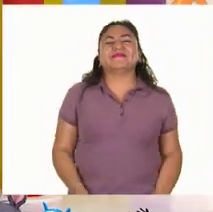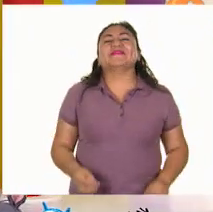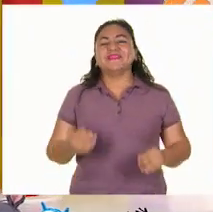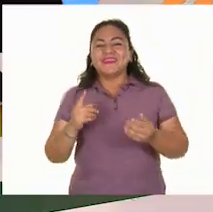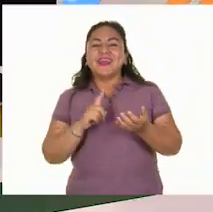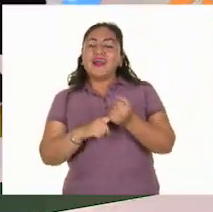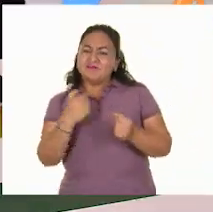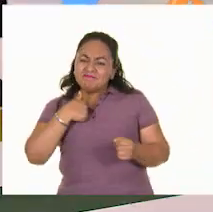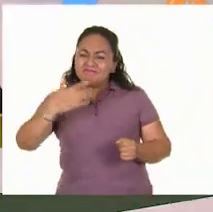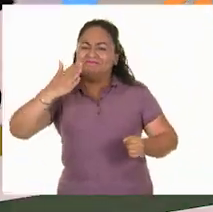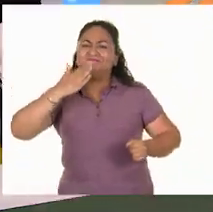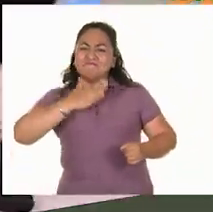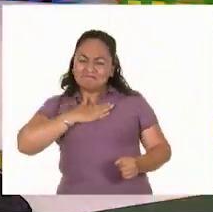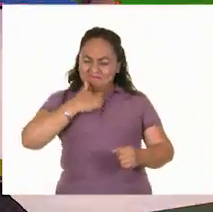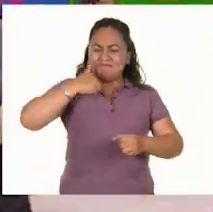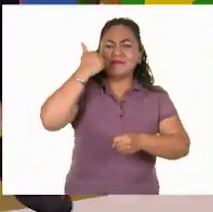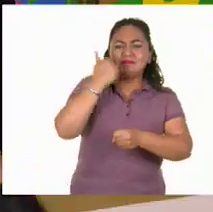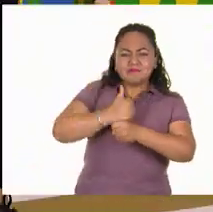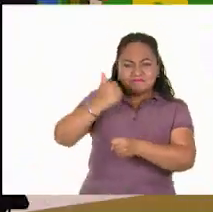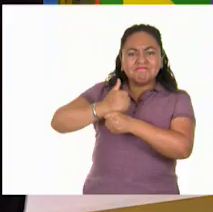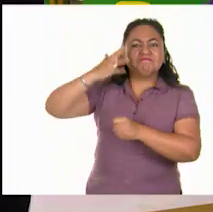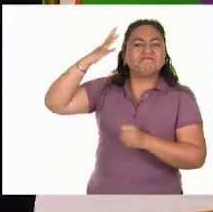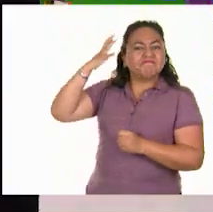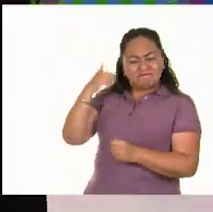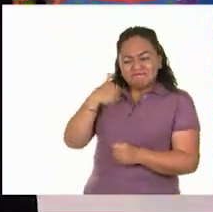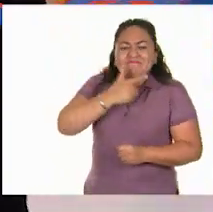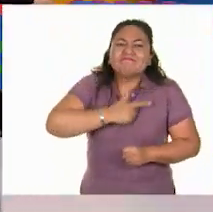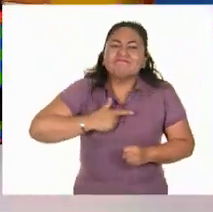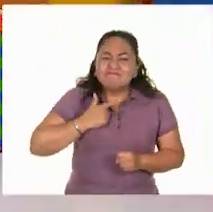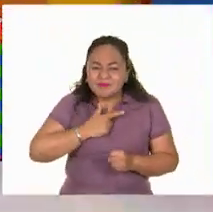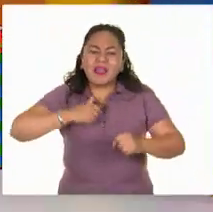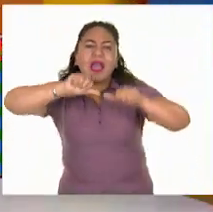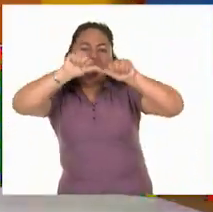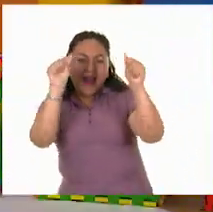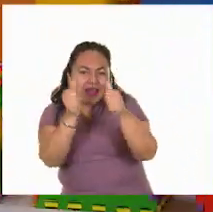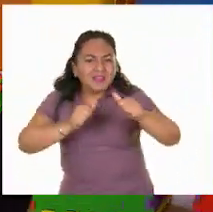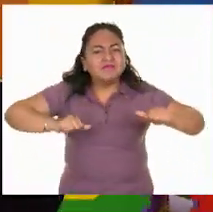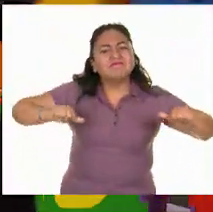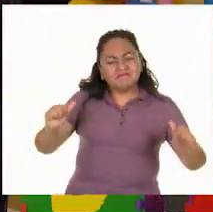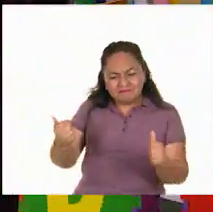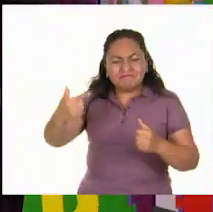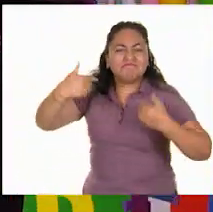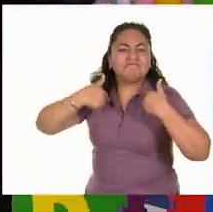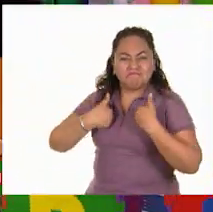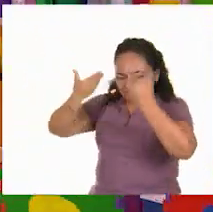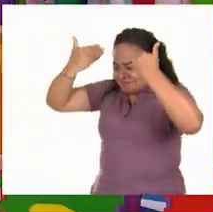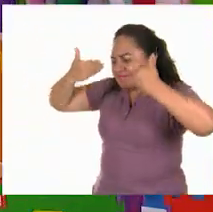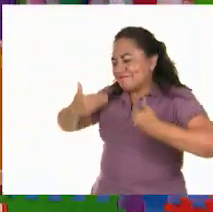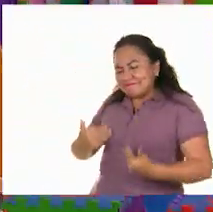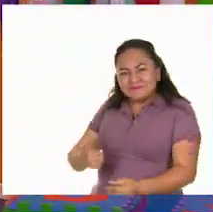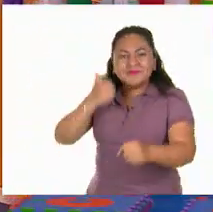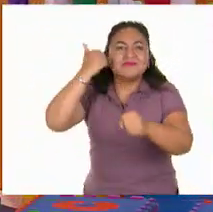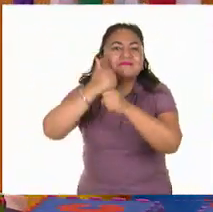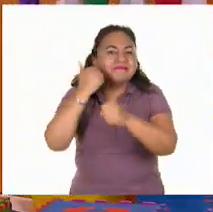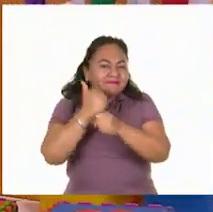abuelita Tencha, que me gustan las clases de artes. Esa soy yo, la abuelita